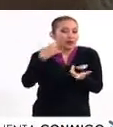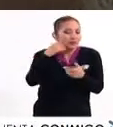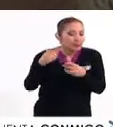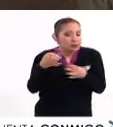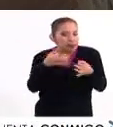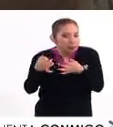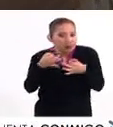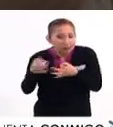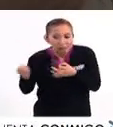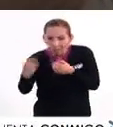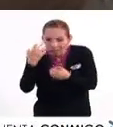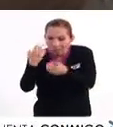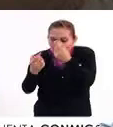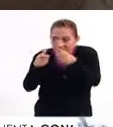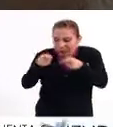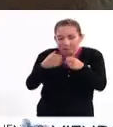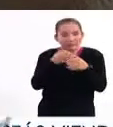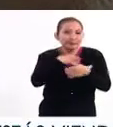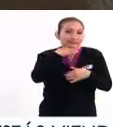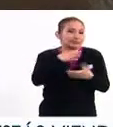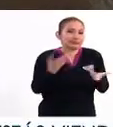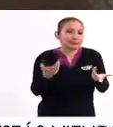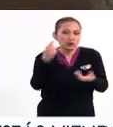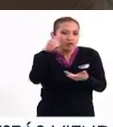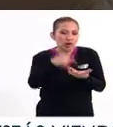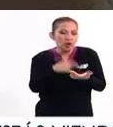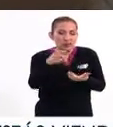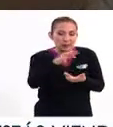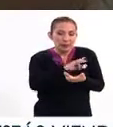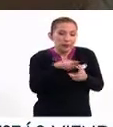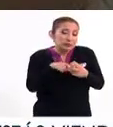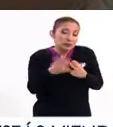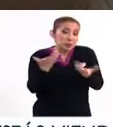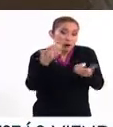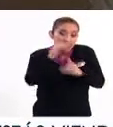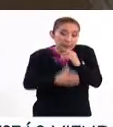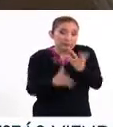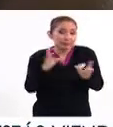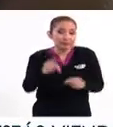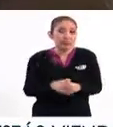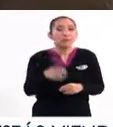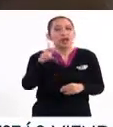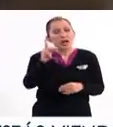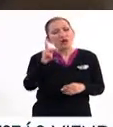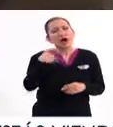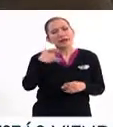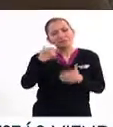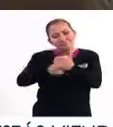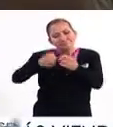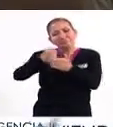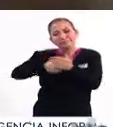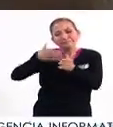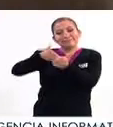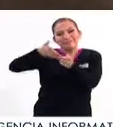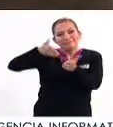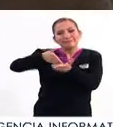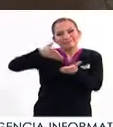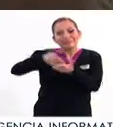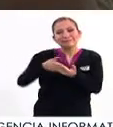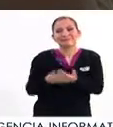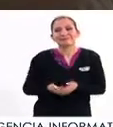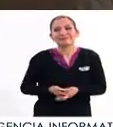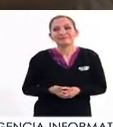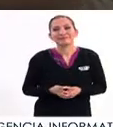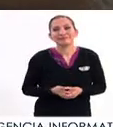hay que insistir, yo creo que en ese sentido es mucho más sencillo llegar a tu casa cansado y prender la televisión y